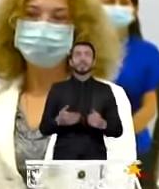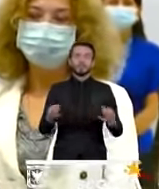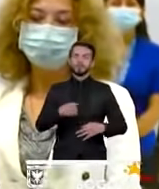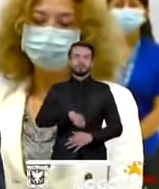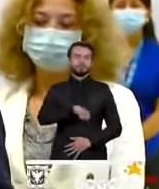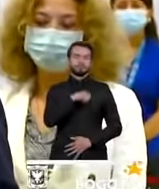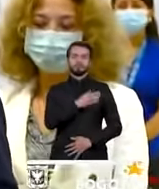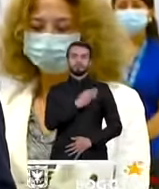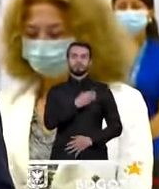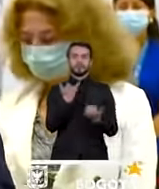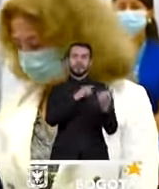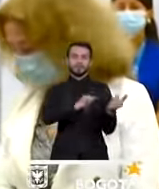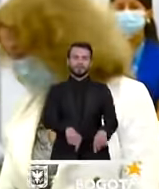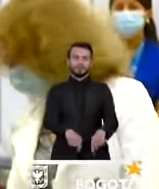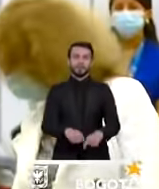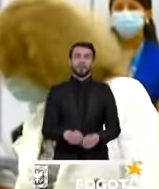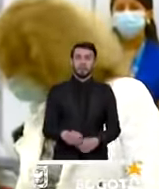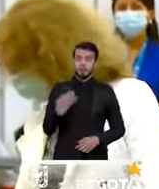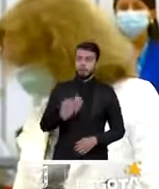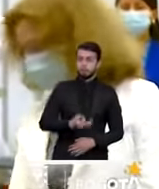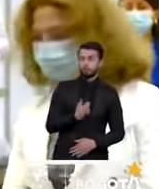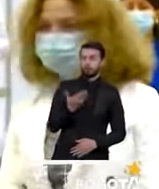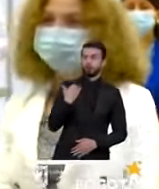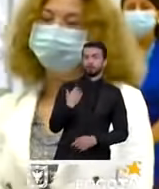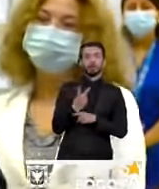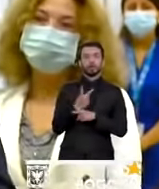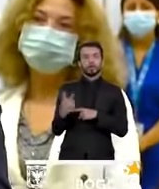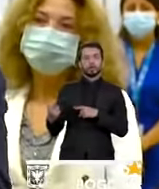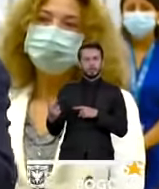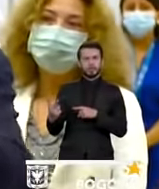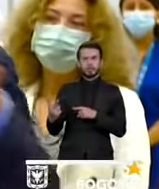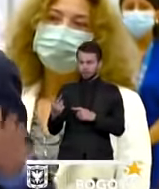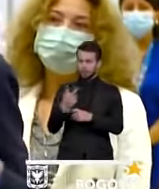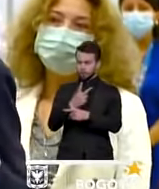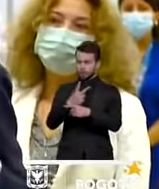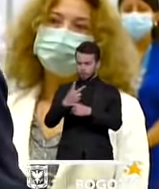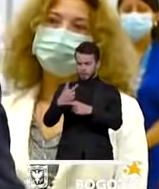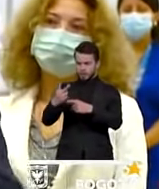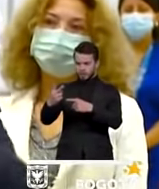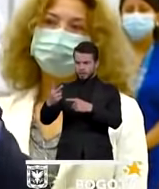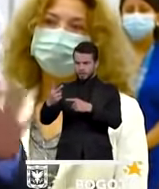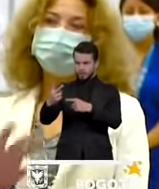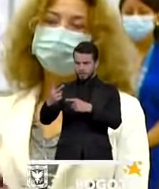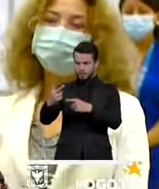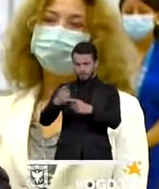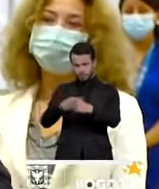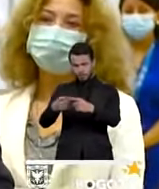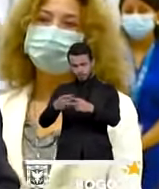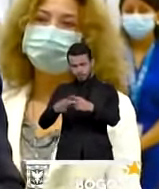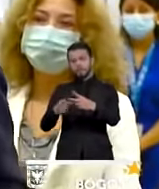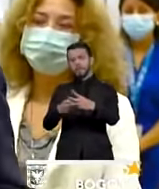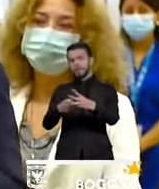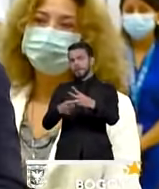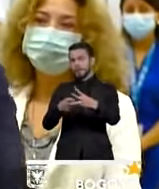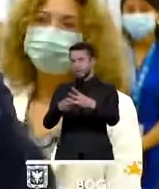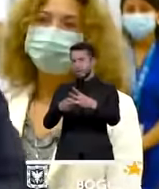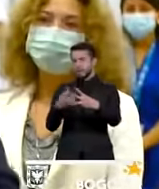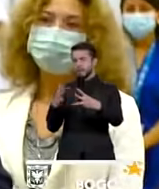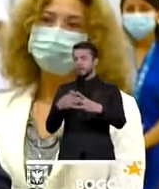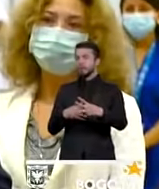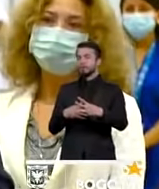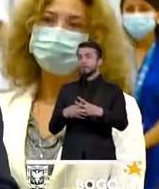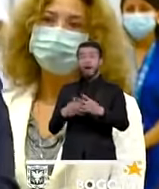Como usted lo mencionaba, hace exactamente 2 semanas y media teníamos este recinto absolutamente vacío y hoy es